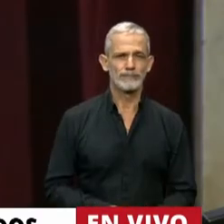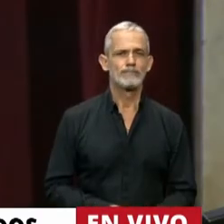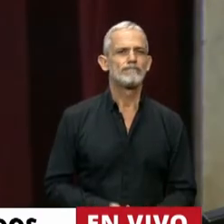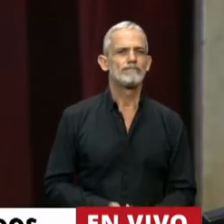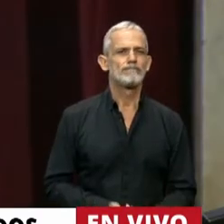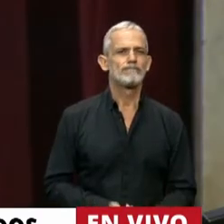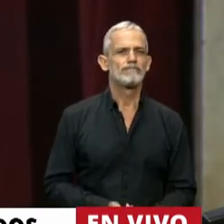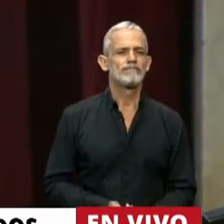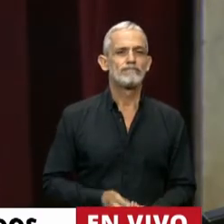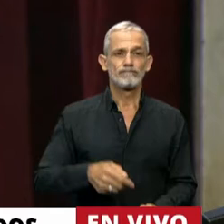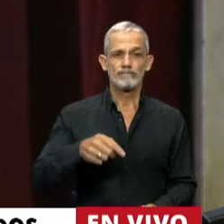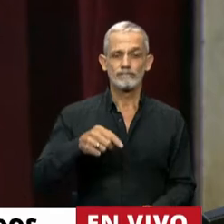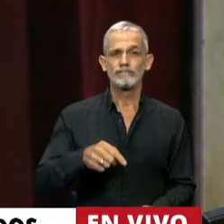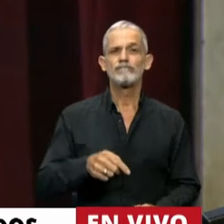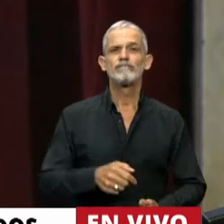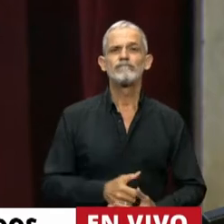¿Cuánto?